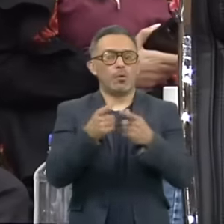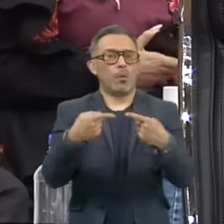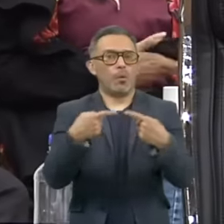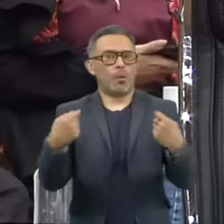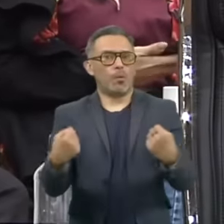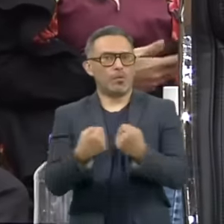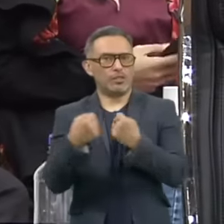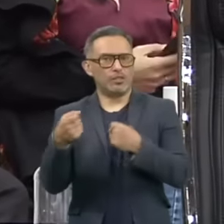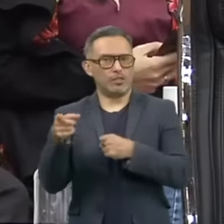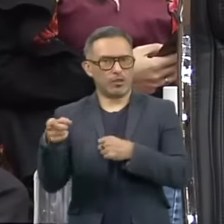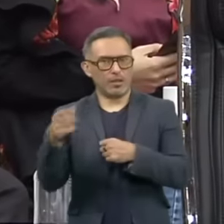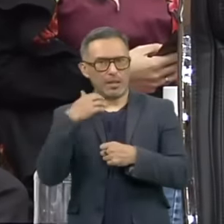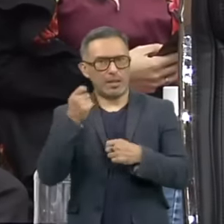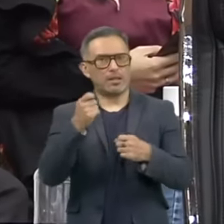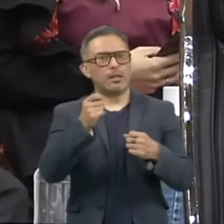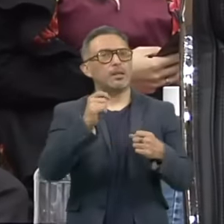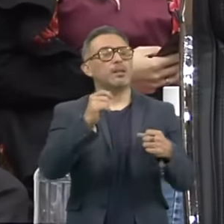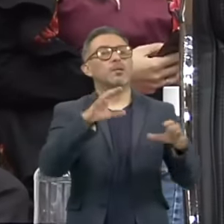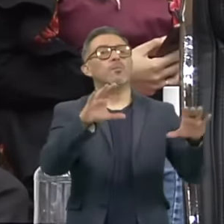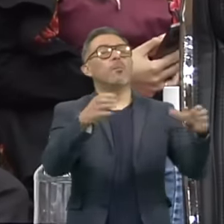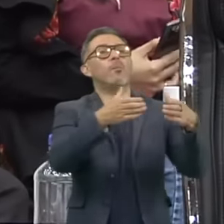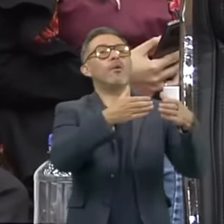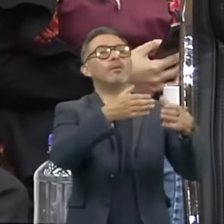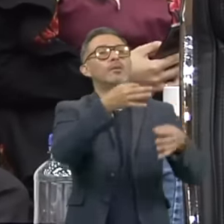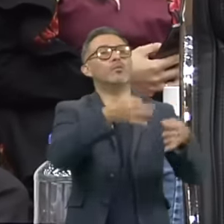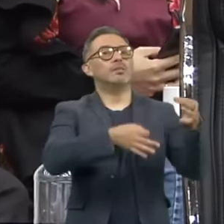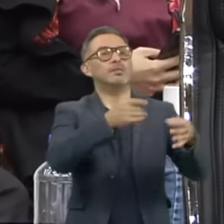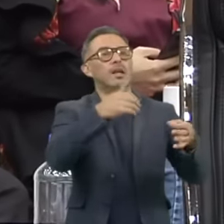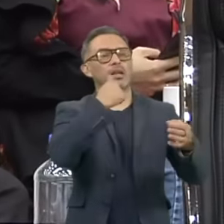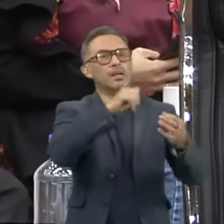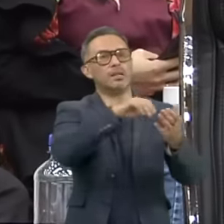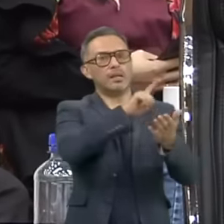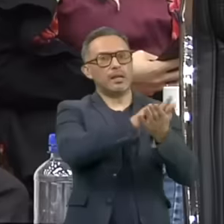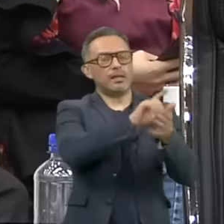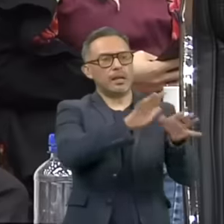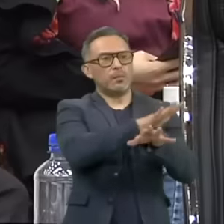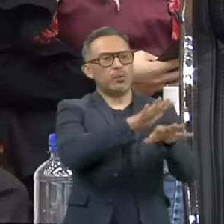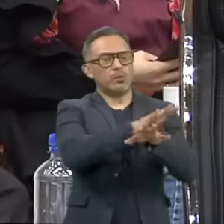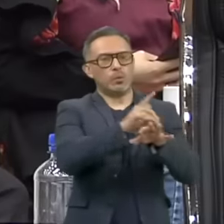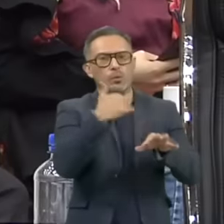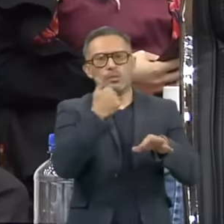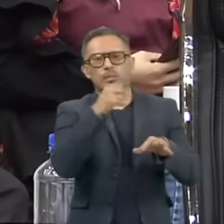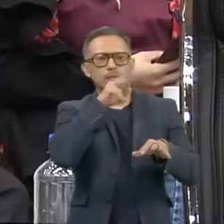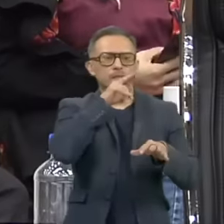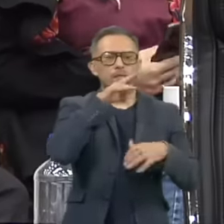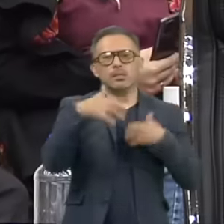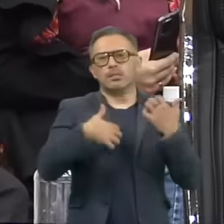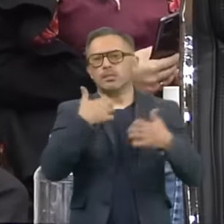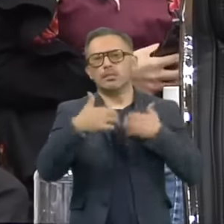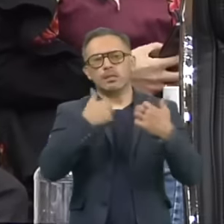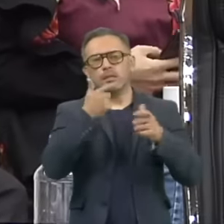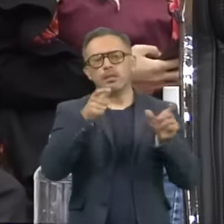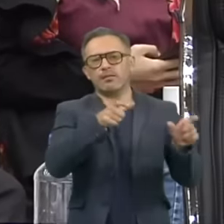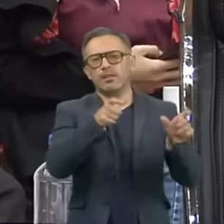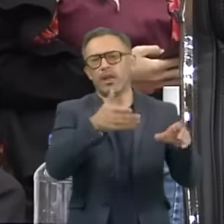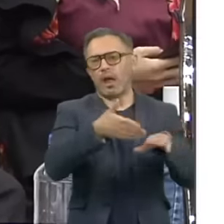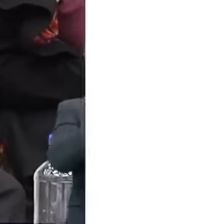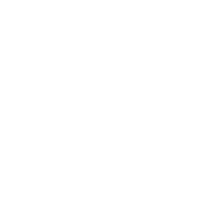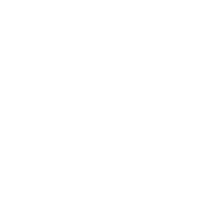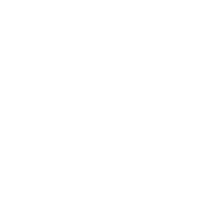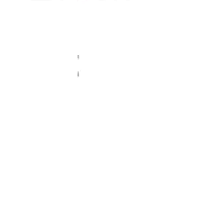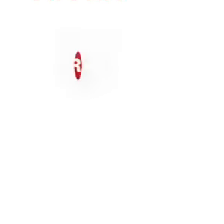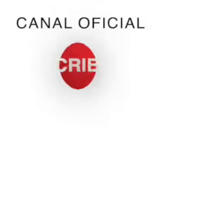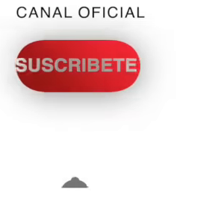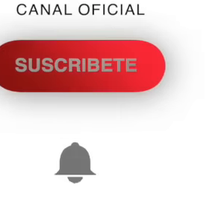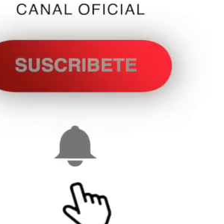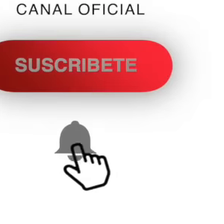detener la reforma al Poder Judicial, las reformas constitucionales que nos comprometimos en campaña y la reforma al